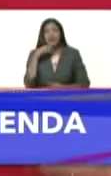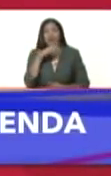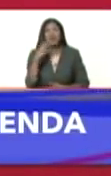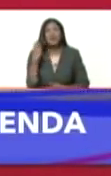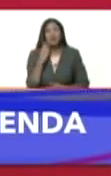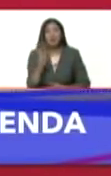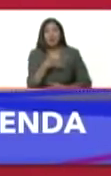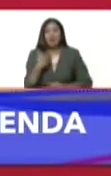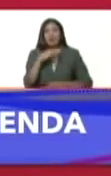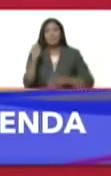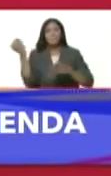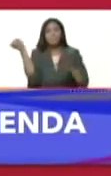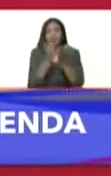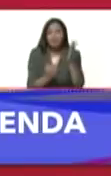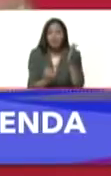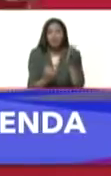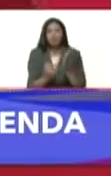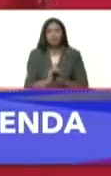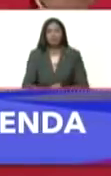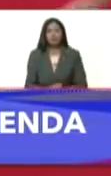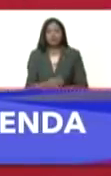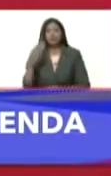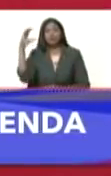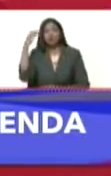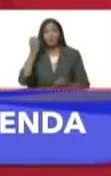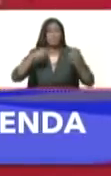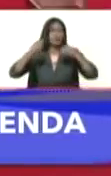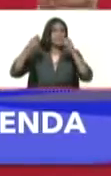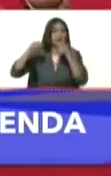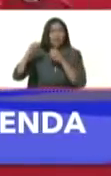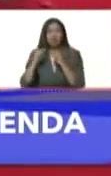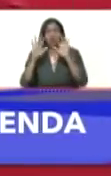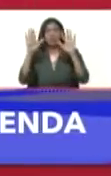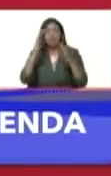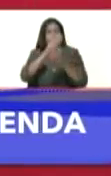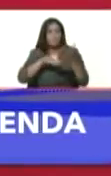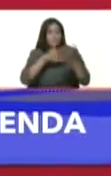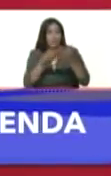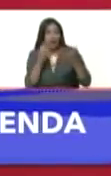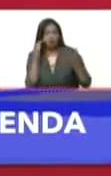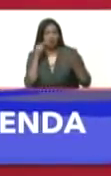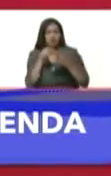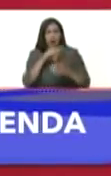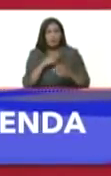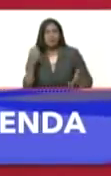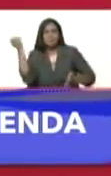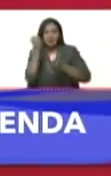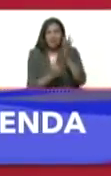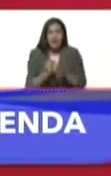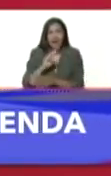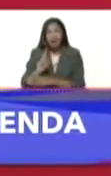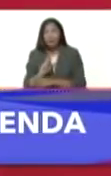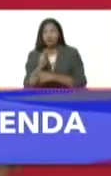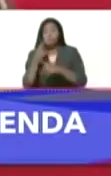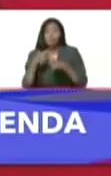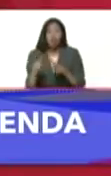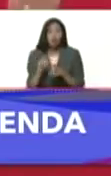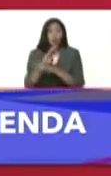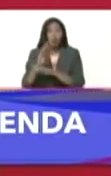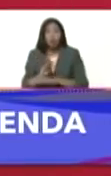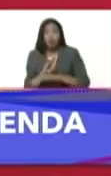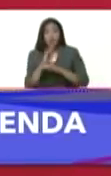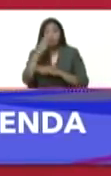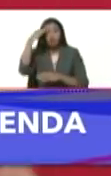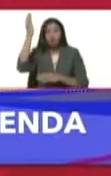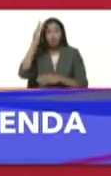matar. Desde Colombia están preparando 10 planes para matarme. Pero con la protección de